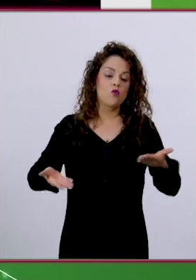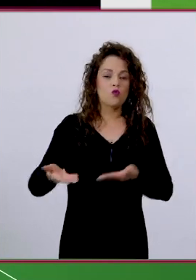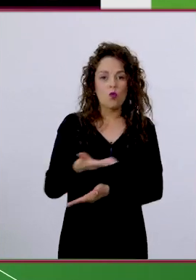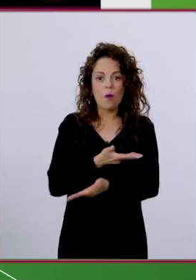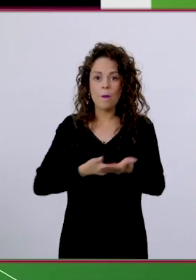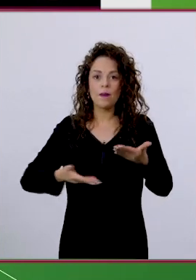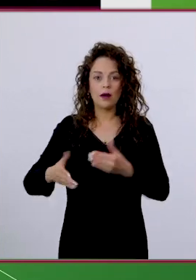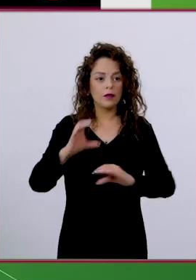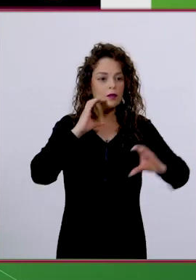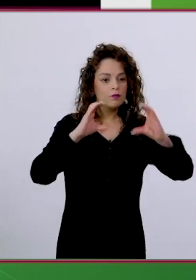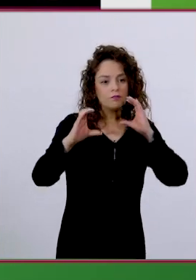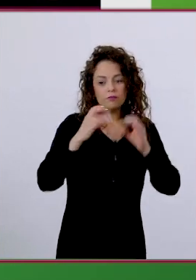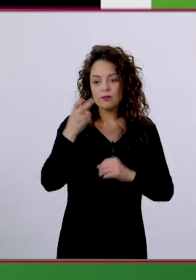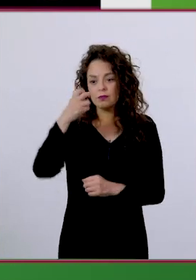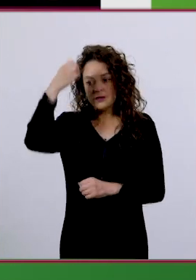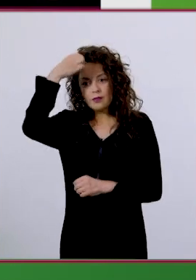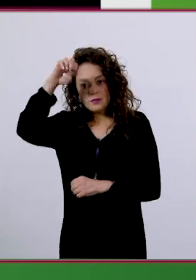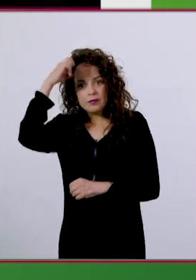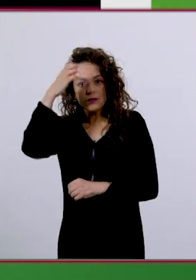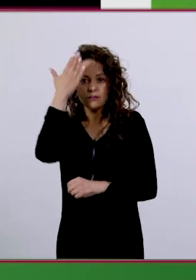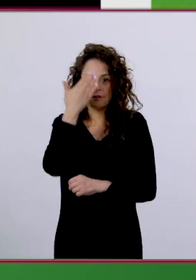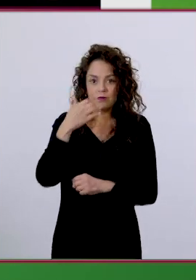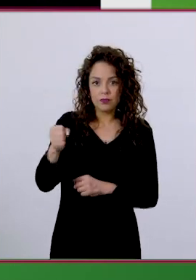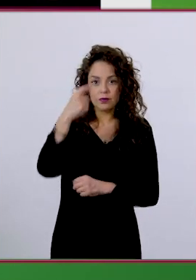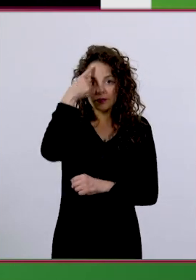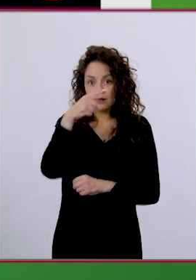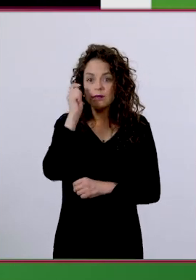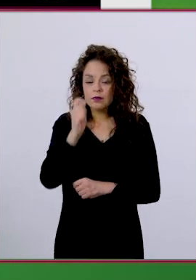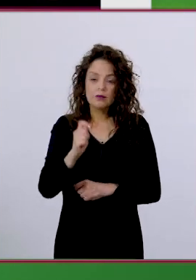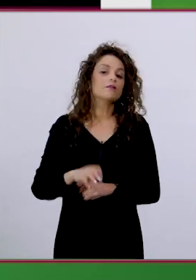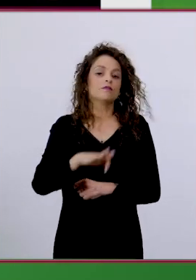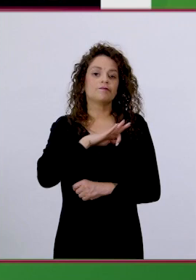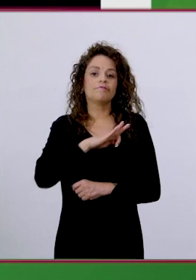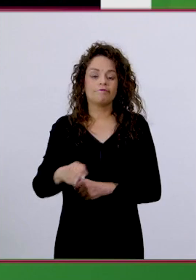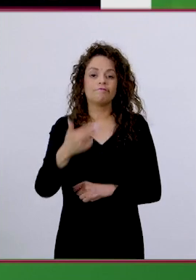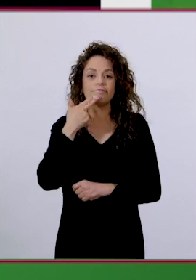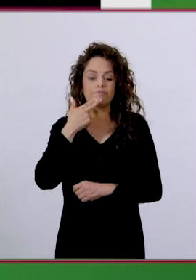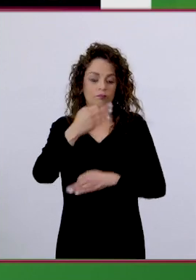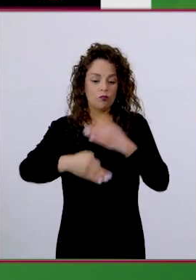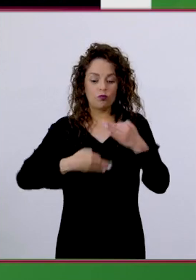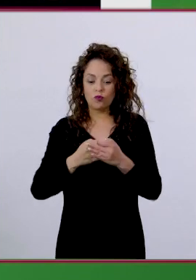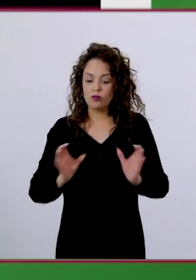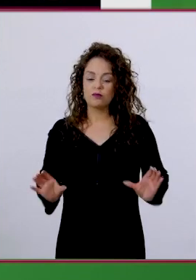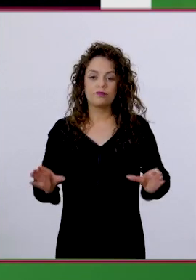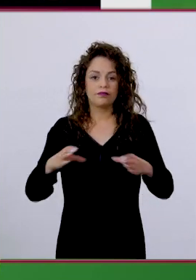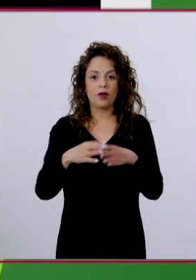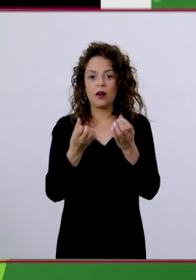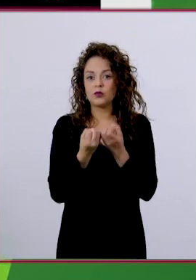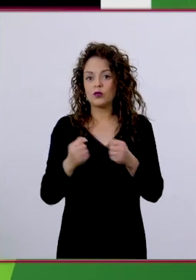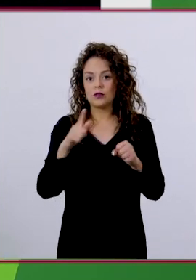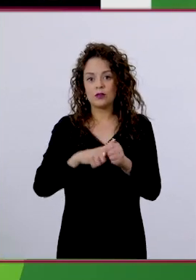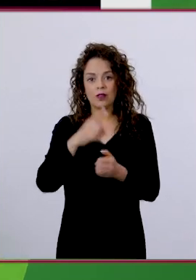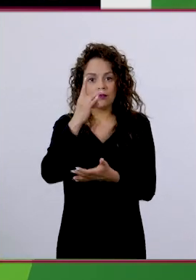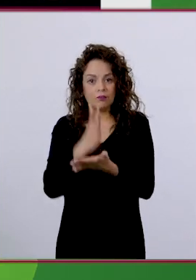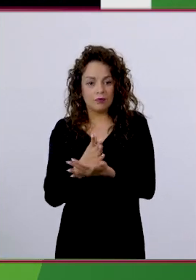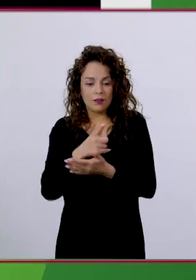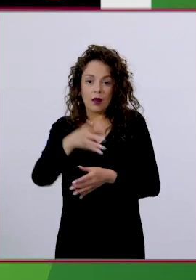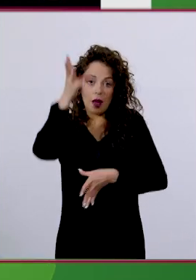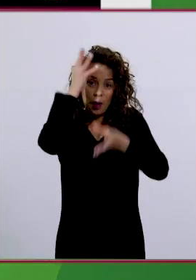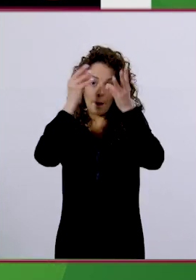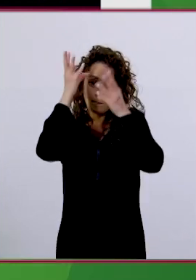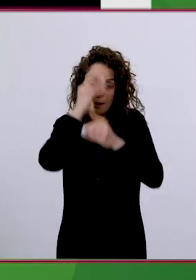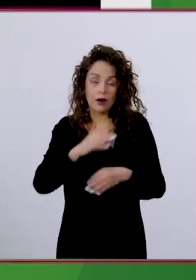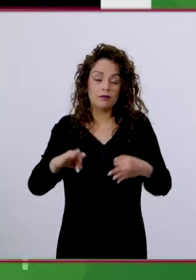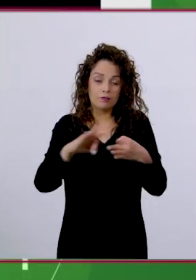estos saberes y estos conocimientos para nutrirlos a todo el conjunto social que está aprendiendo